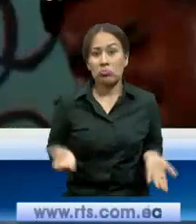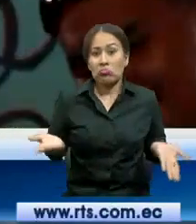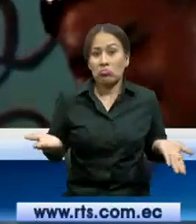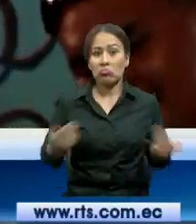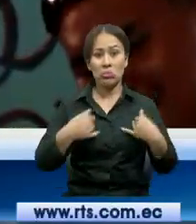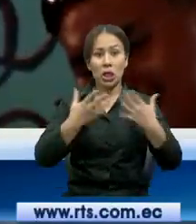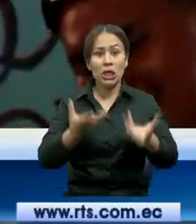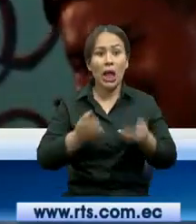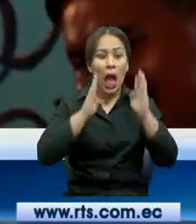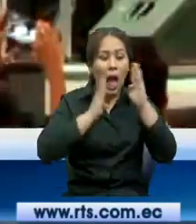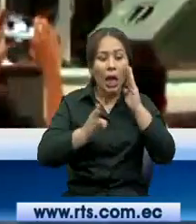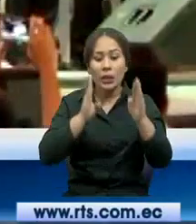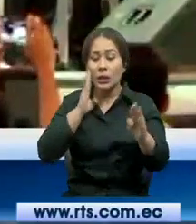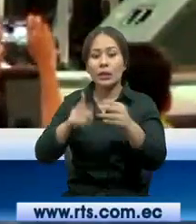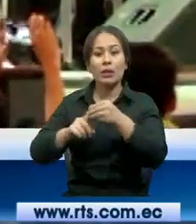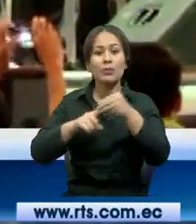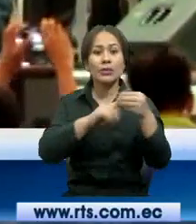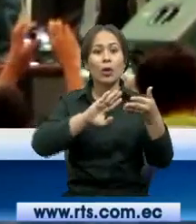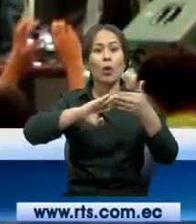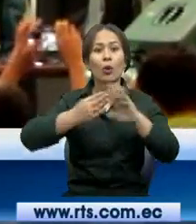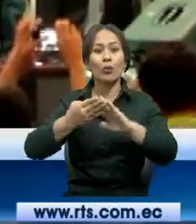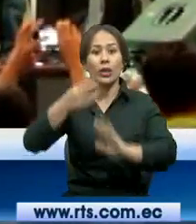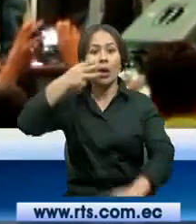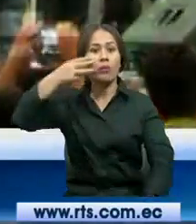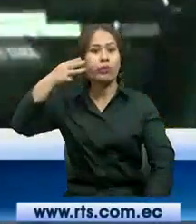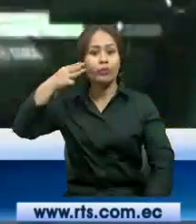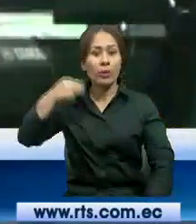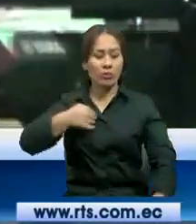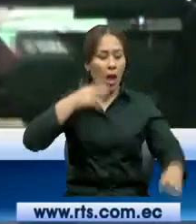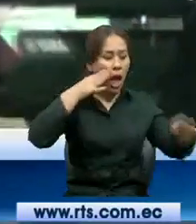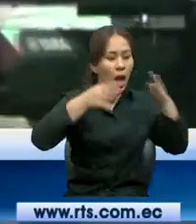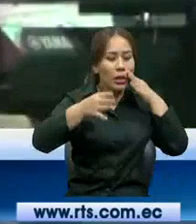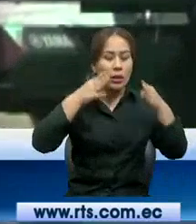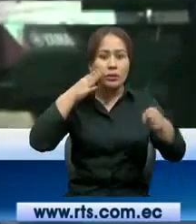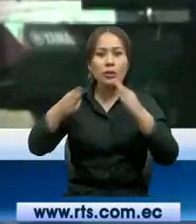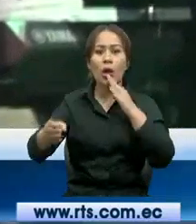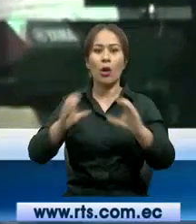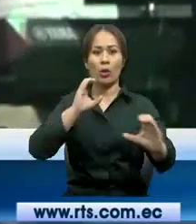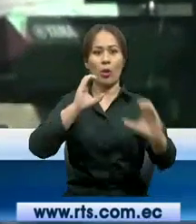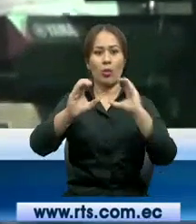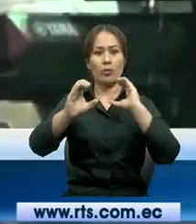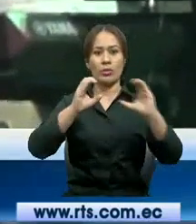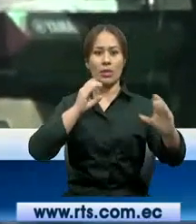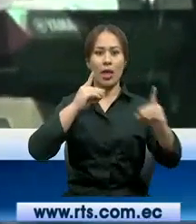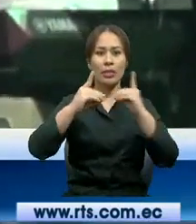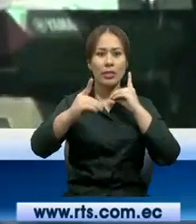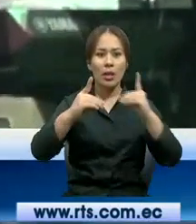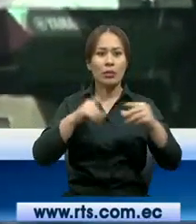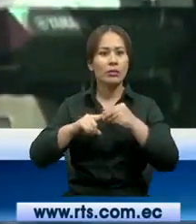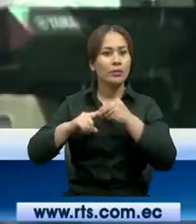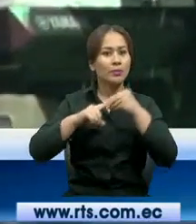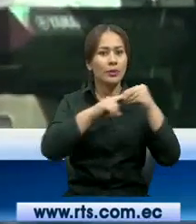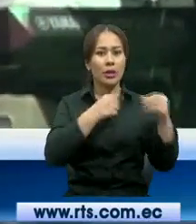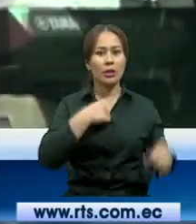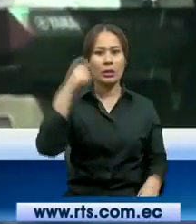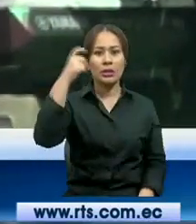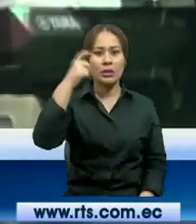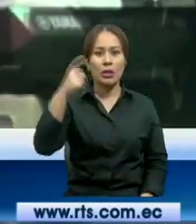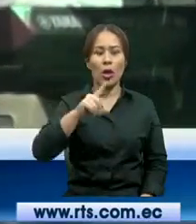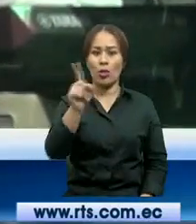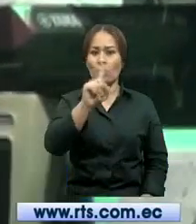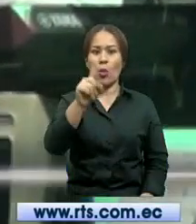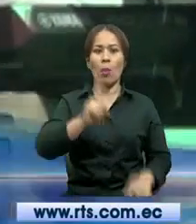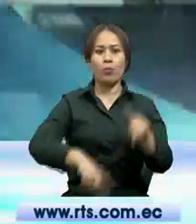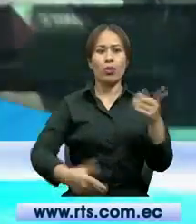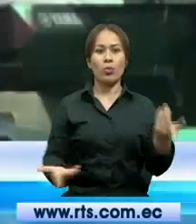una atención especial a las comunidades de la Amazonía ecuatoriana. Para conversar, para dialogar, no se